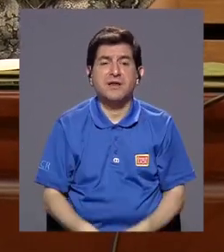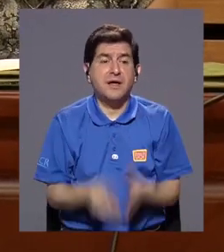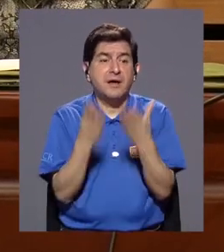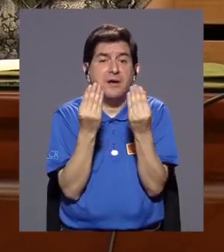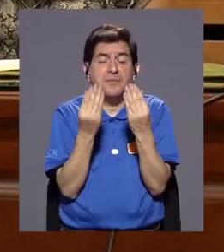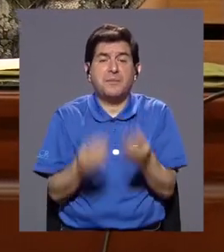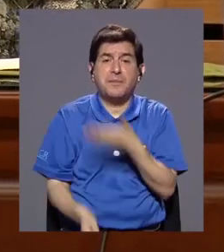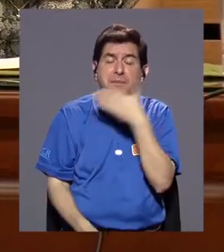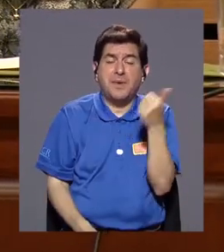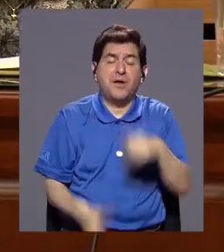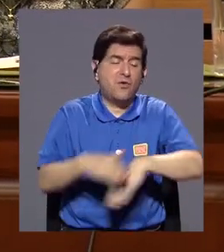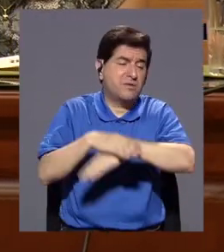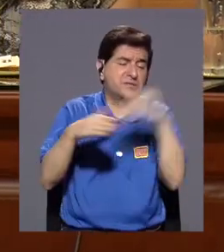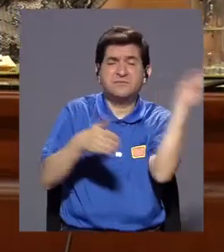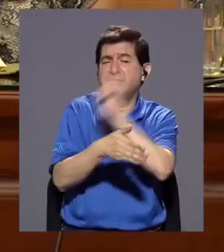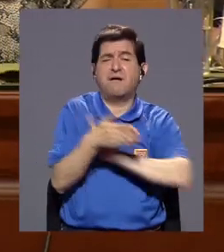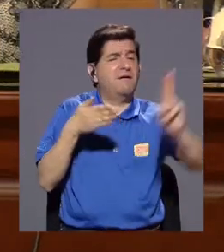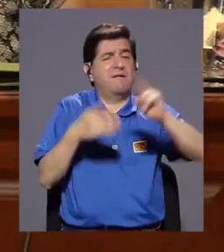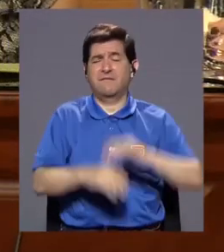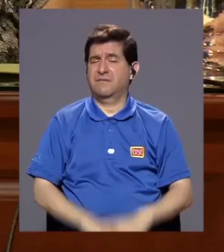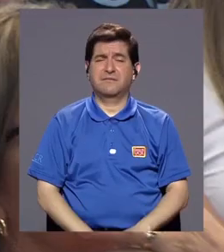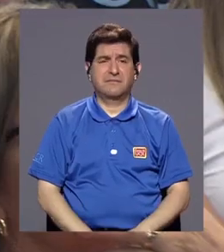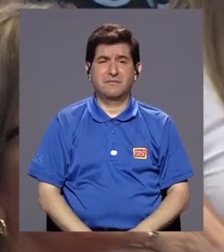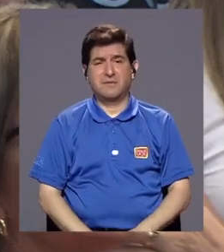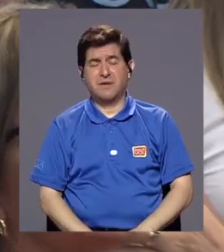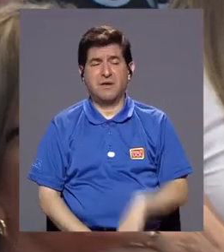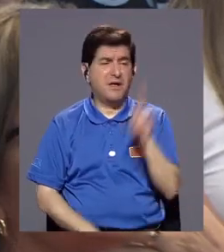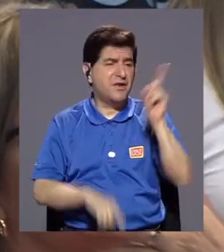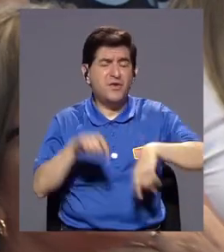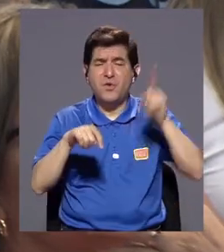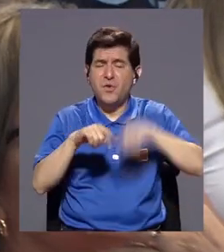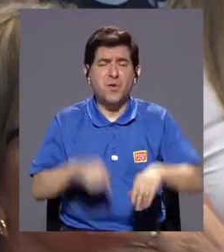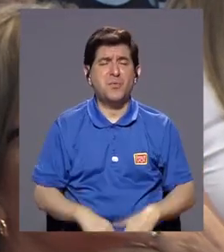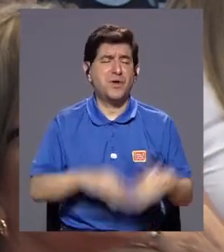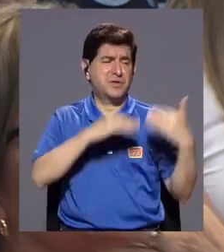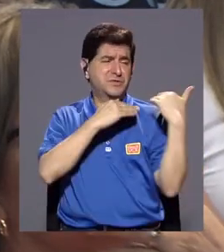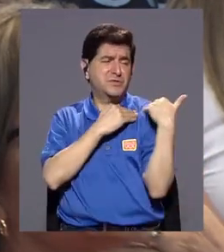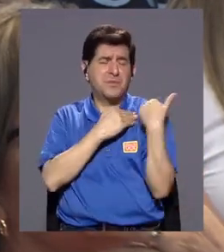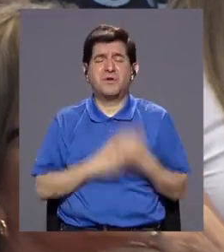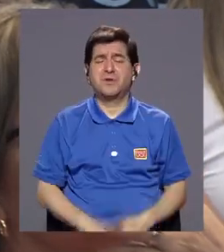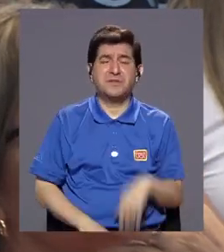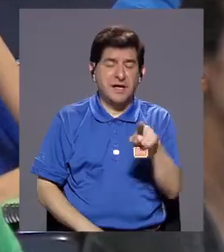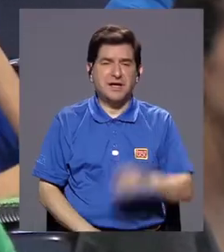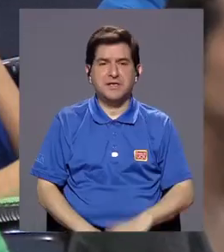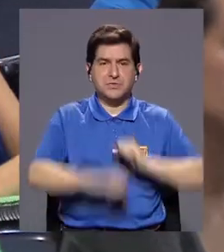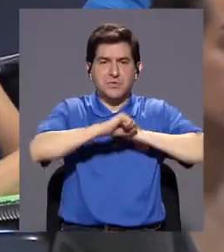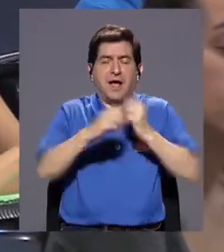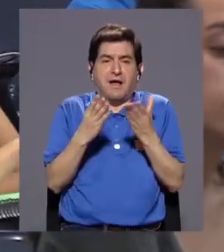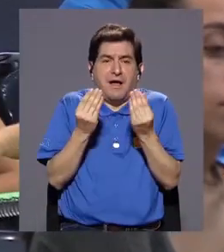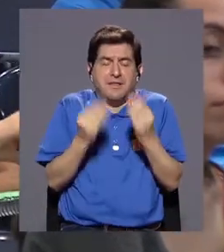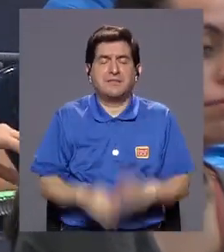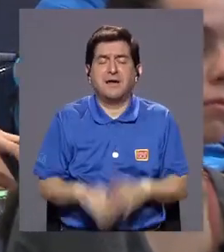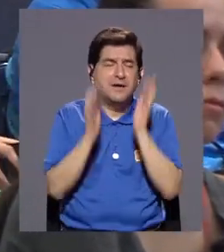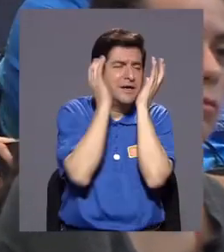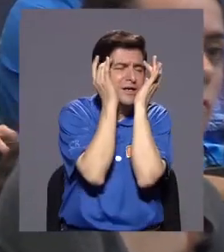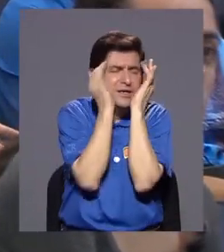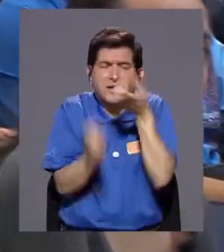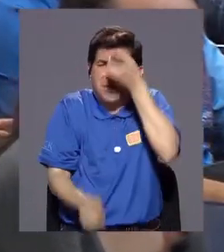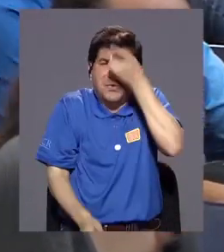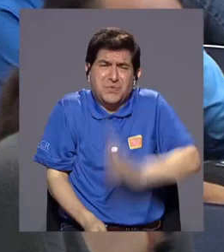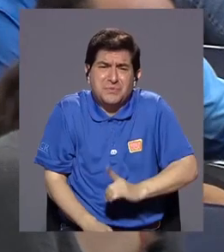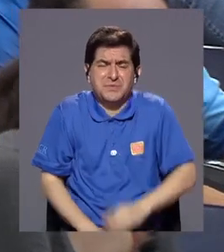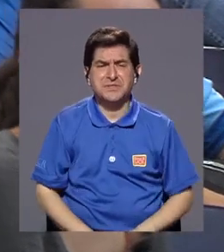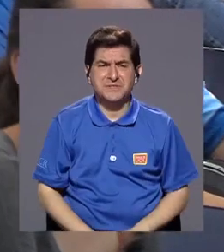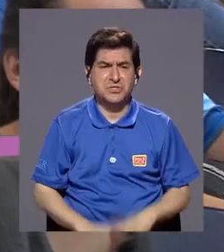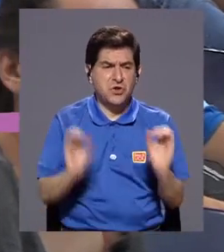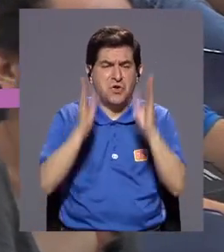la universidad, que porque no pueden aguantar los ataques de pánico, la ansiedad, la depresión, que porque nadie entiende